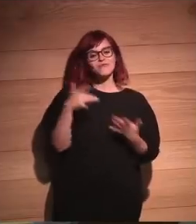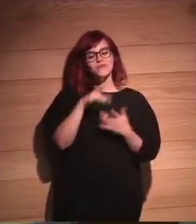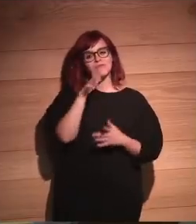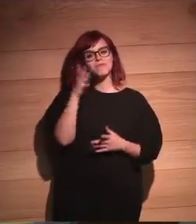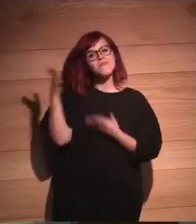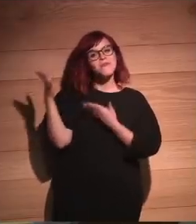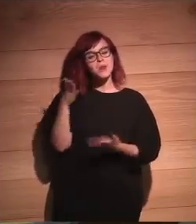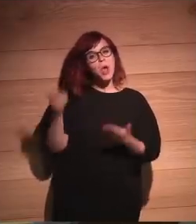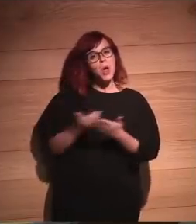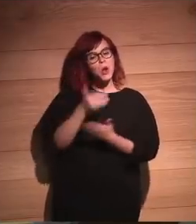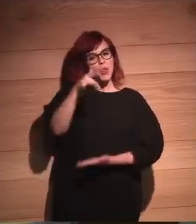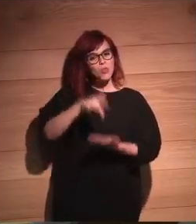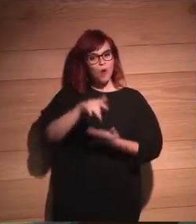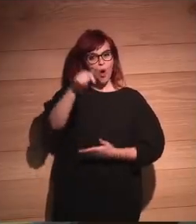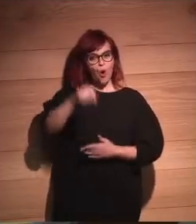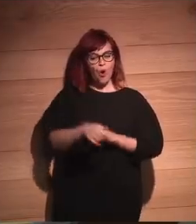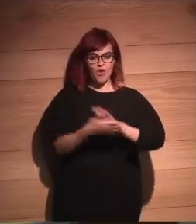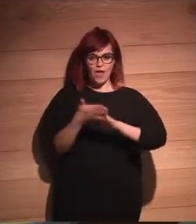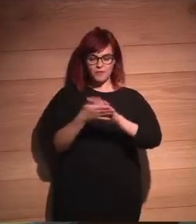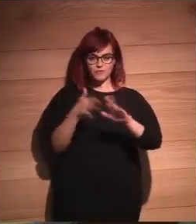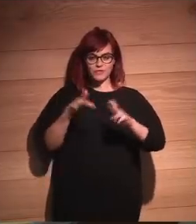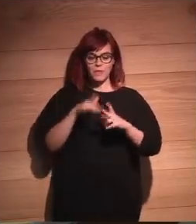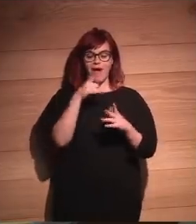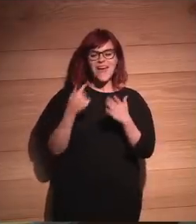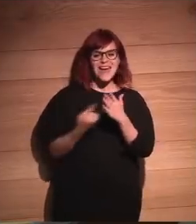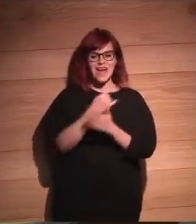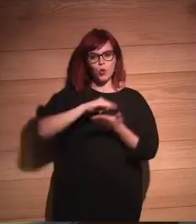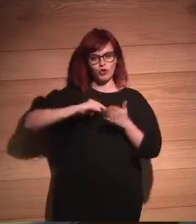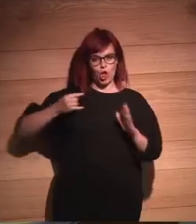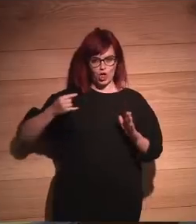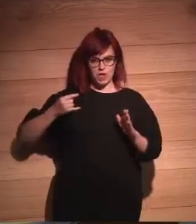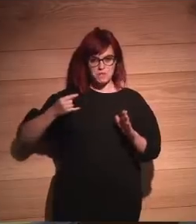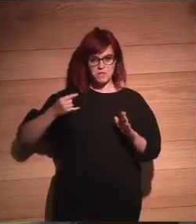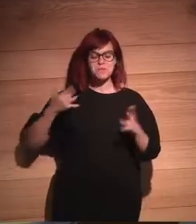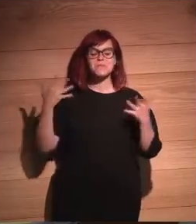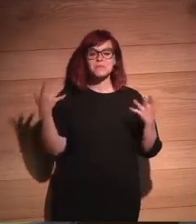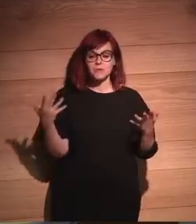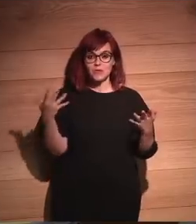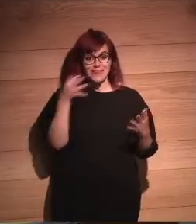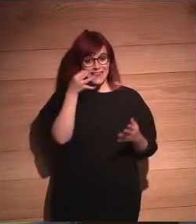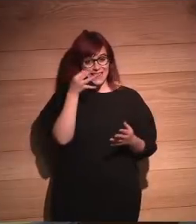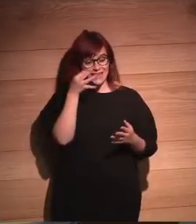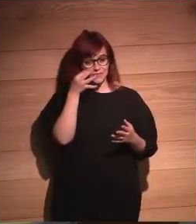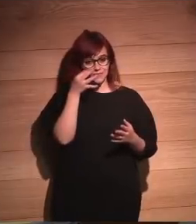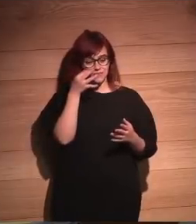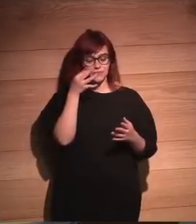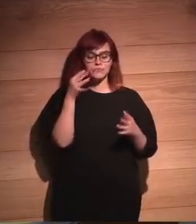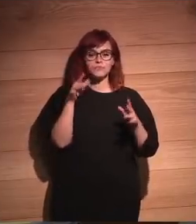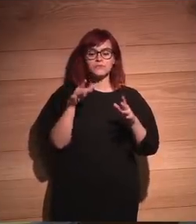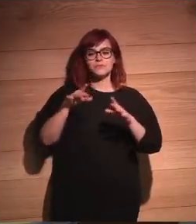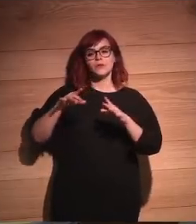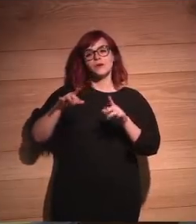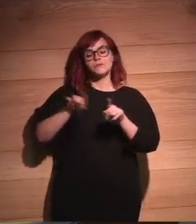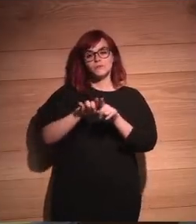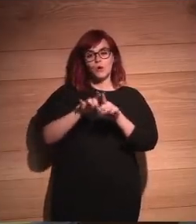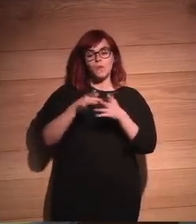a esta jornada en la que vamos a hablar de geotecnología. Este evento en realidad se enmarca dentro de un ciclo